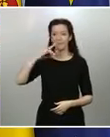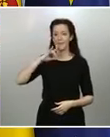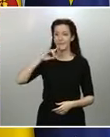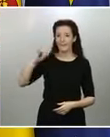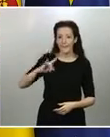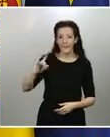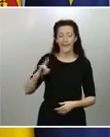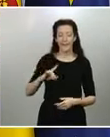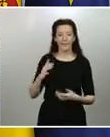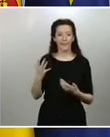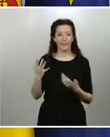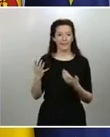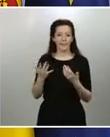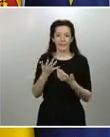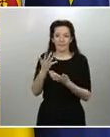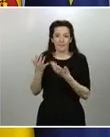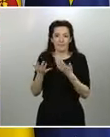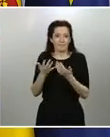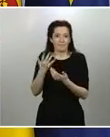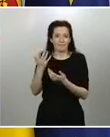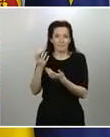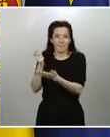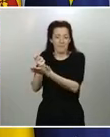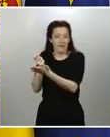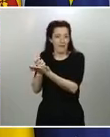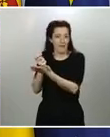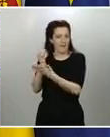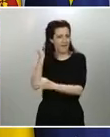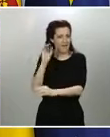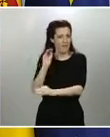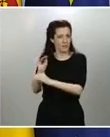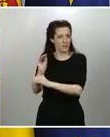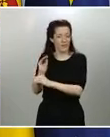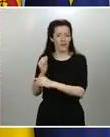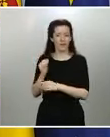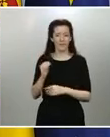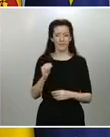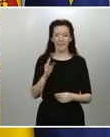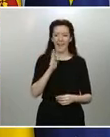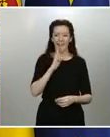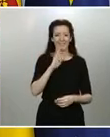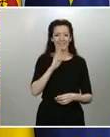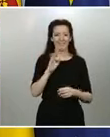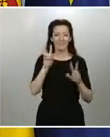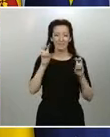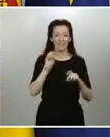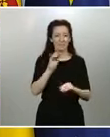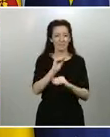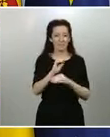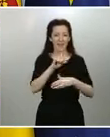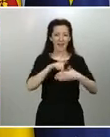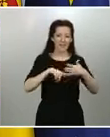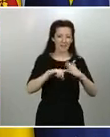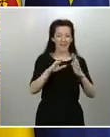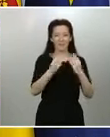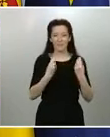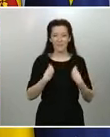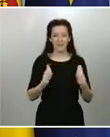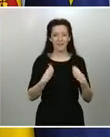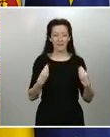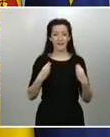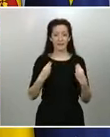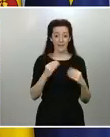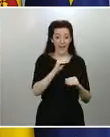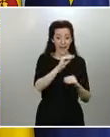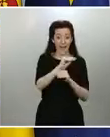como estas ayudas que les comentaba antes de en torno a la vivienda todas ellas encuentran el paraguas el sustento de